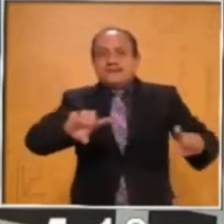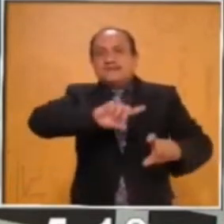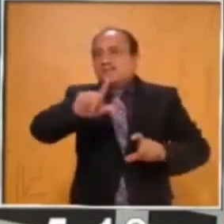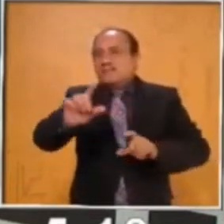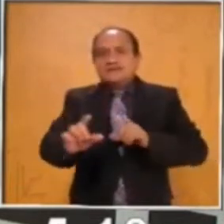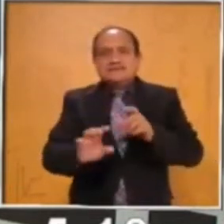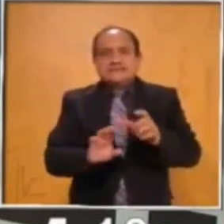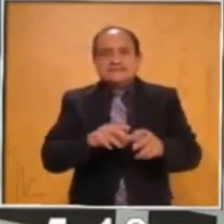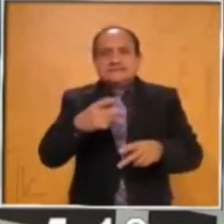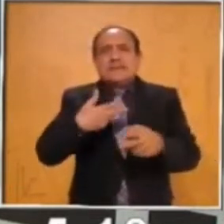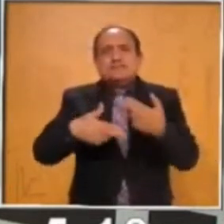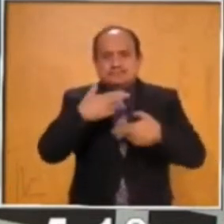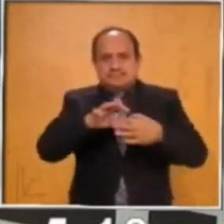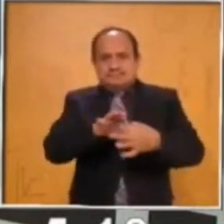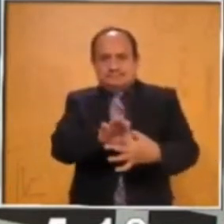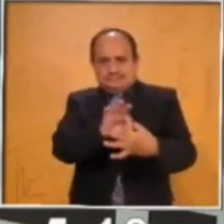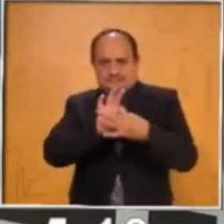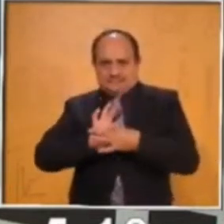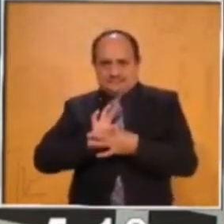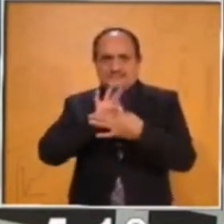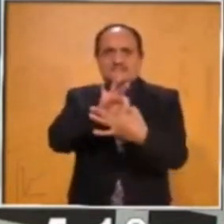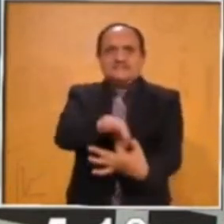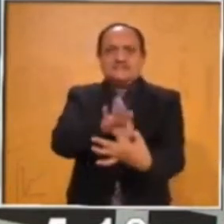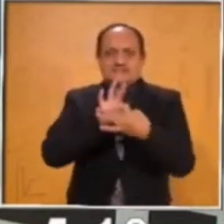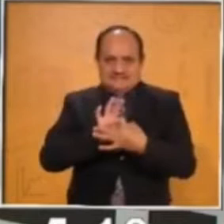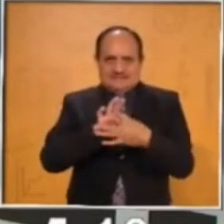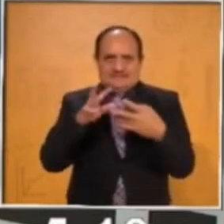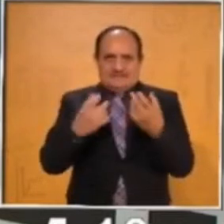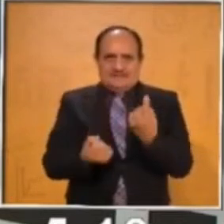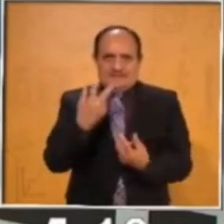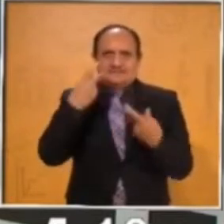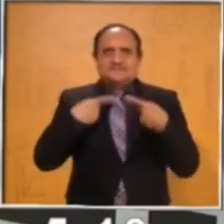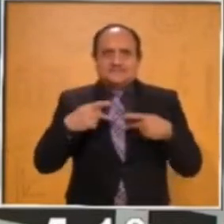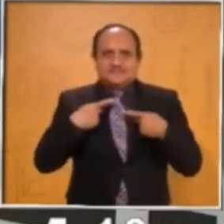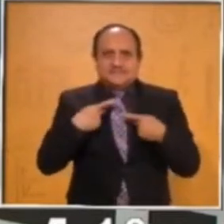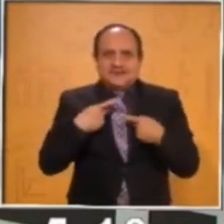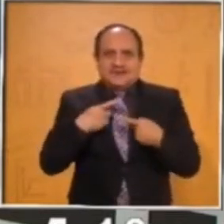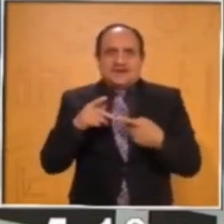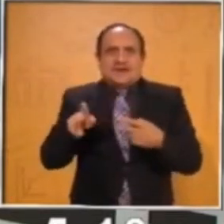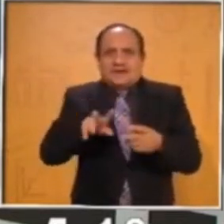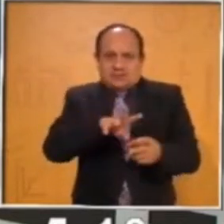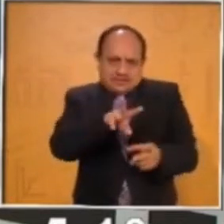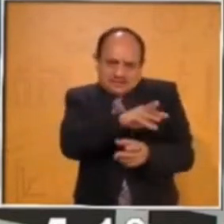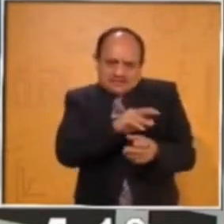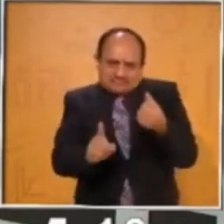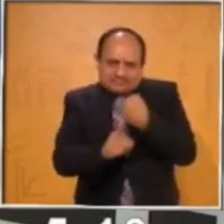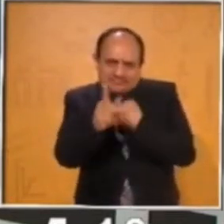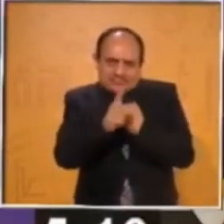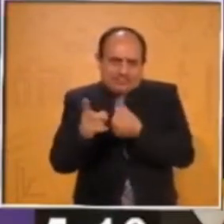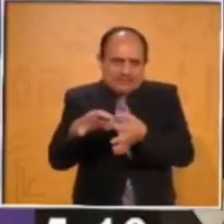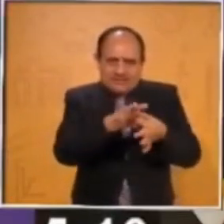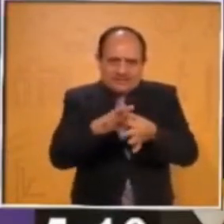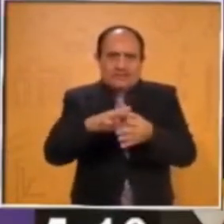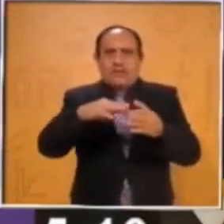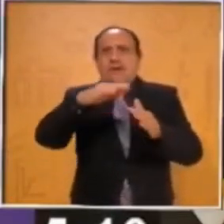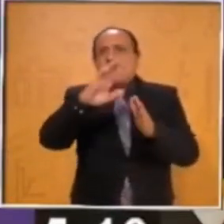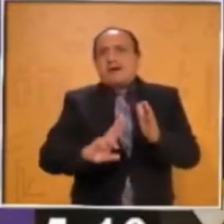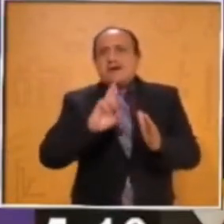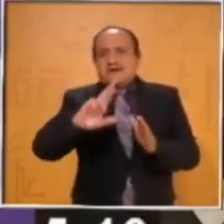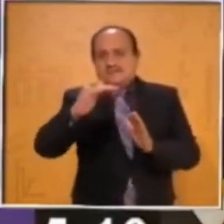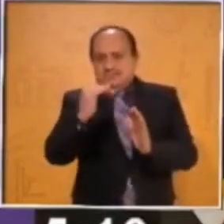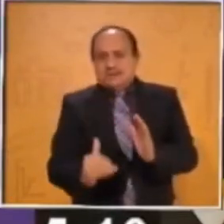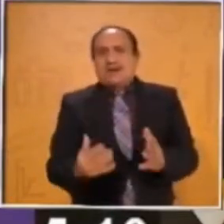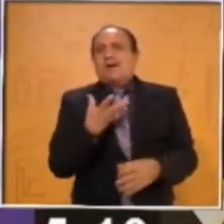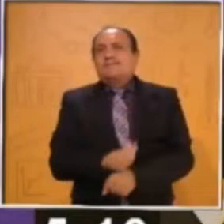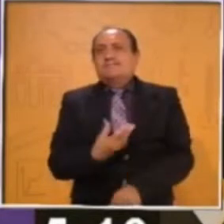vas regresando hasta el inicio de varios personajes y luego donde todo converge en un nudo y se da un desenlace donde están